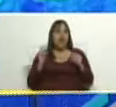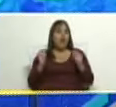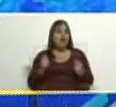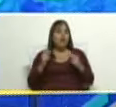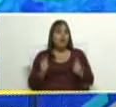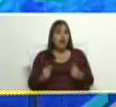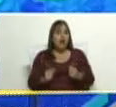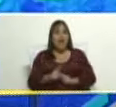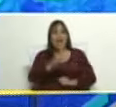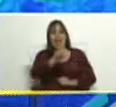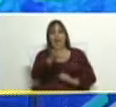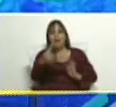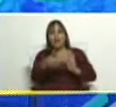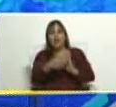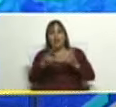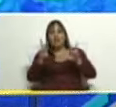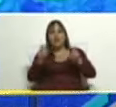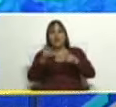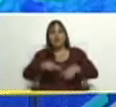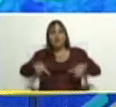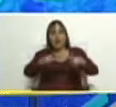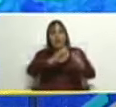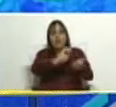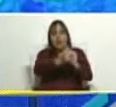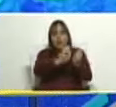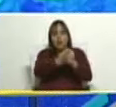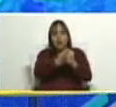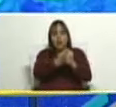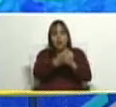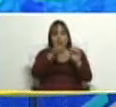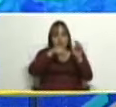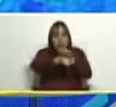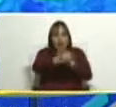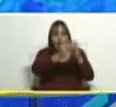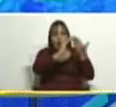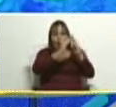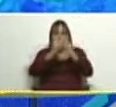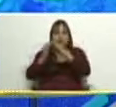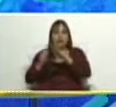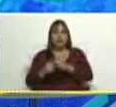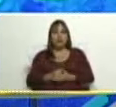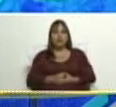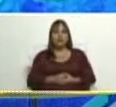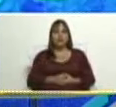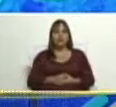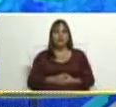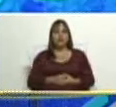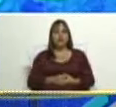1000 nuevas canchas deportivas en el seno de los barrios.